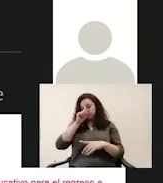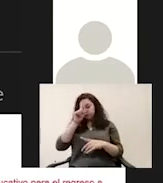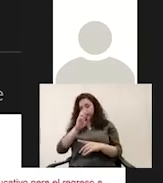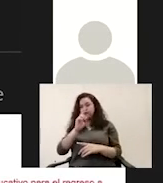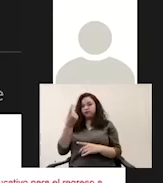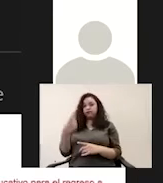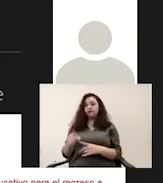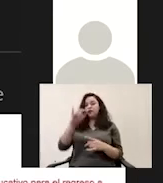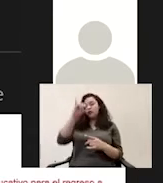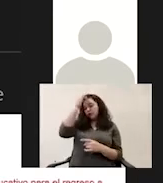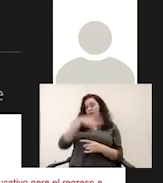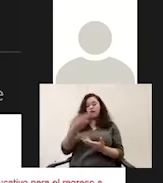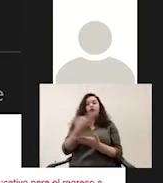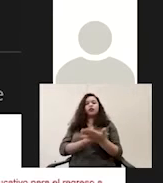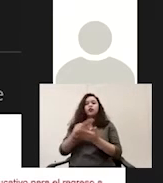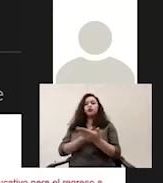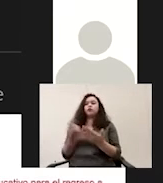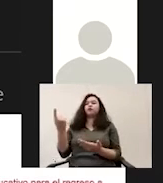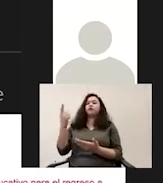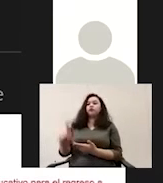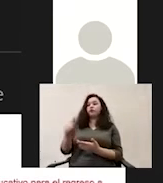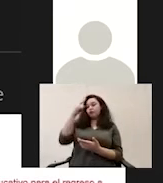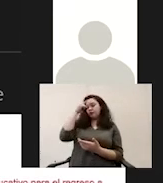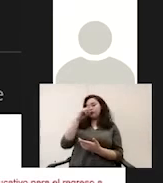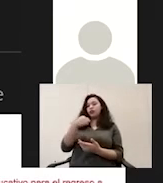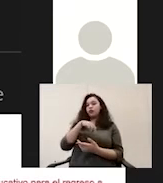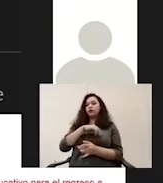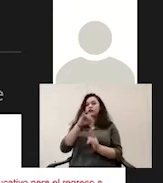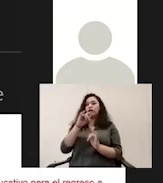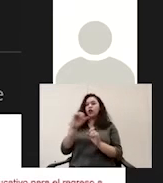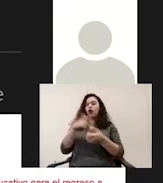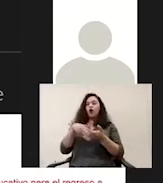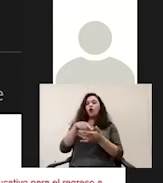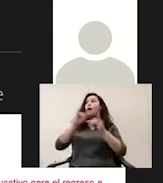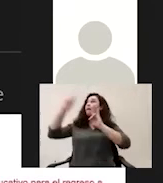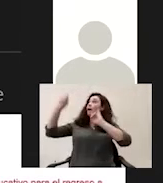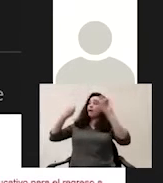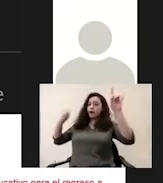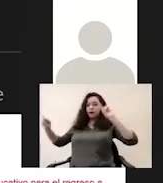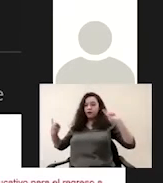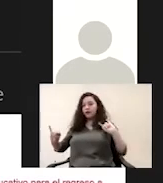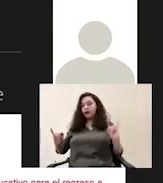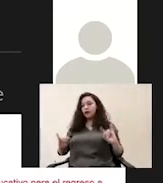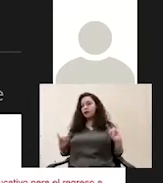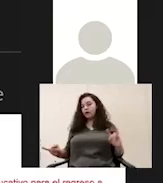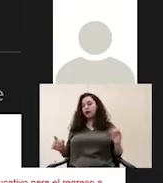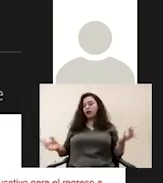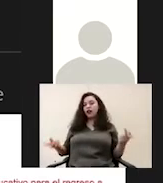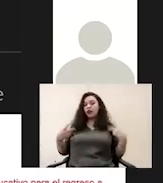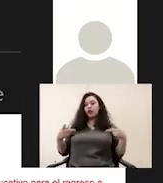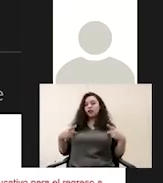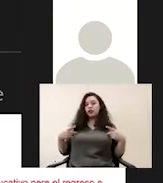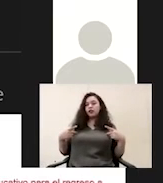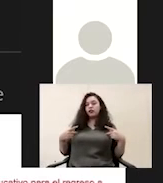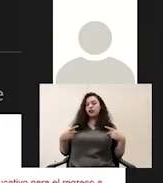infografía, por medio de un dibujo, para poder colocarlo en algún determinado espacio común en el que se le tiene que informar